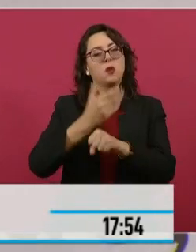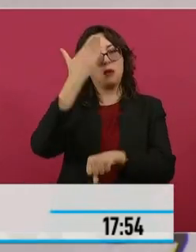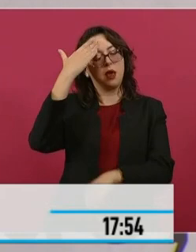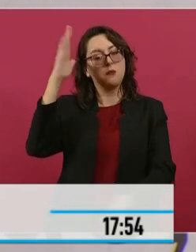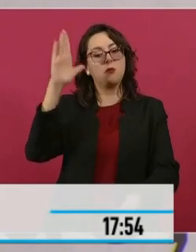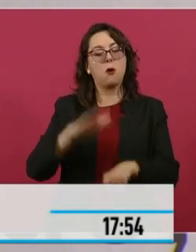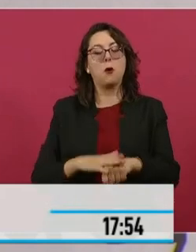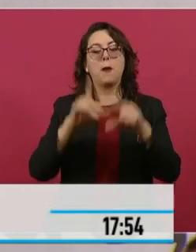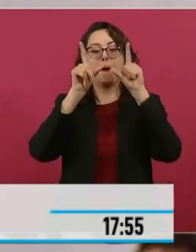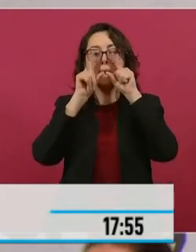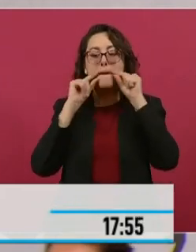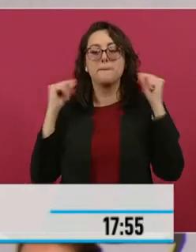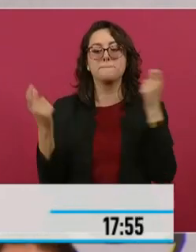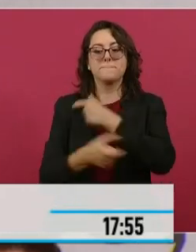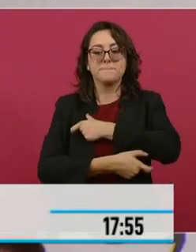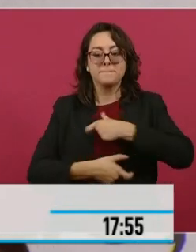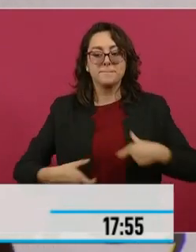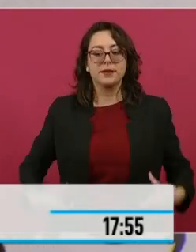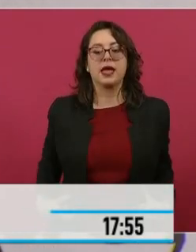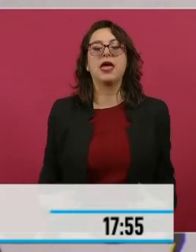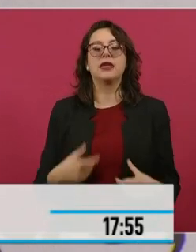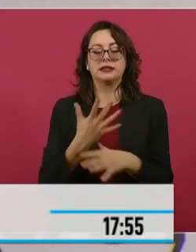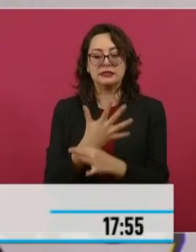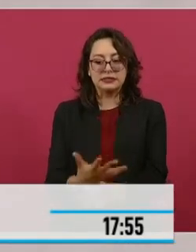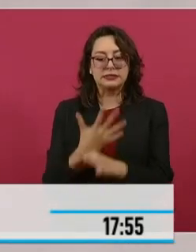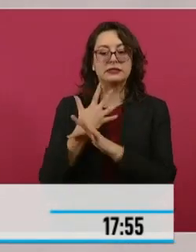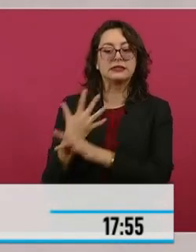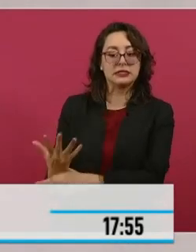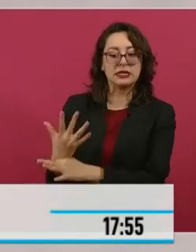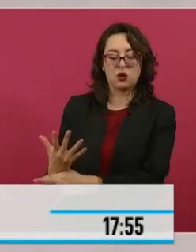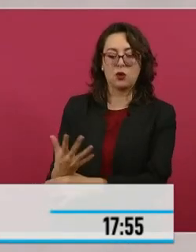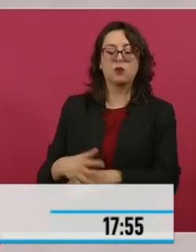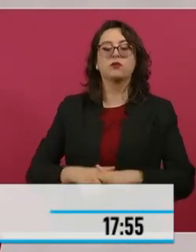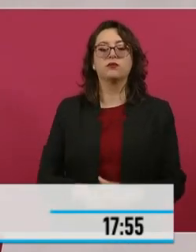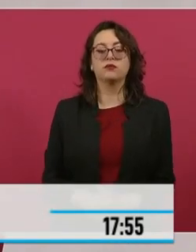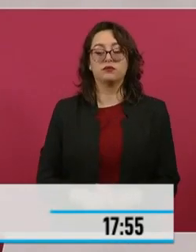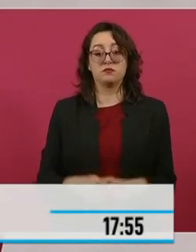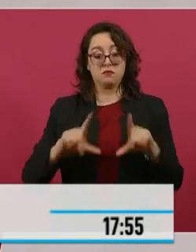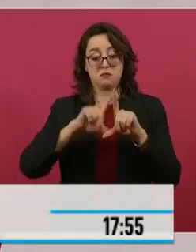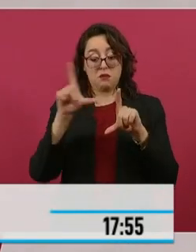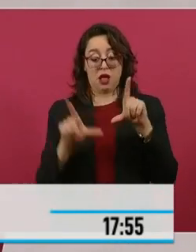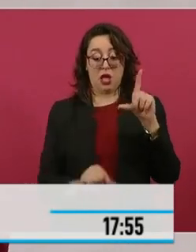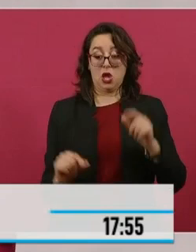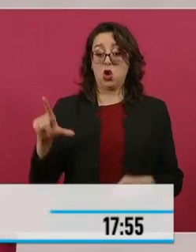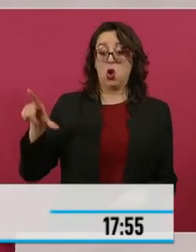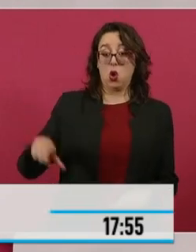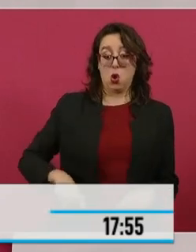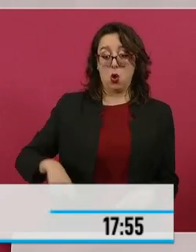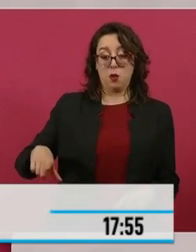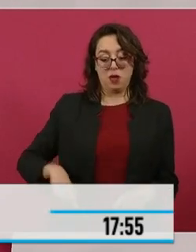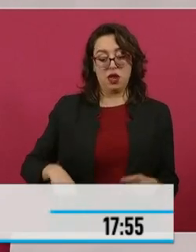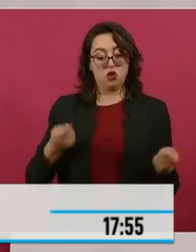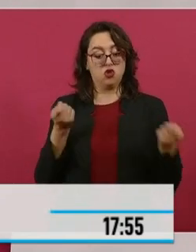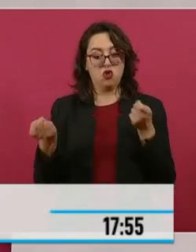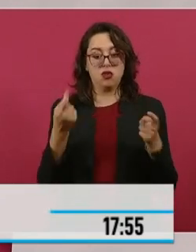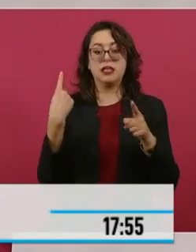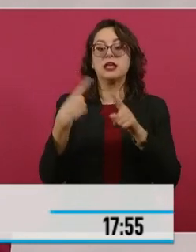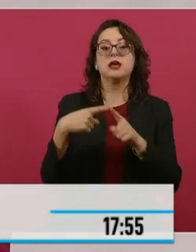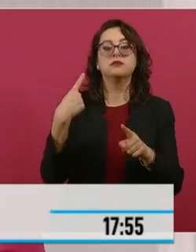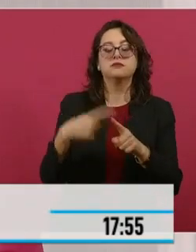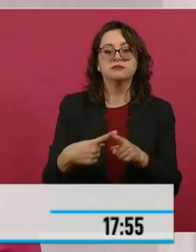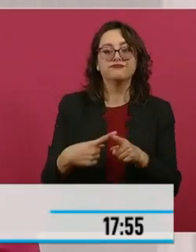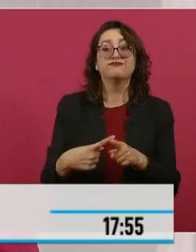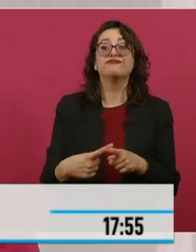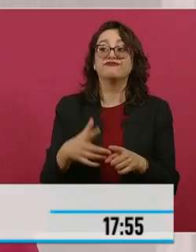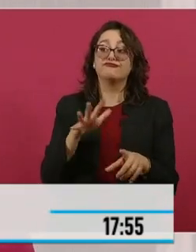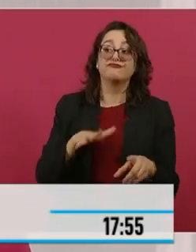cuando dijo que México debe ser gobernado por alguien que realmente quiera a su gente y a su tierra,